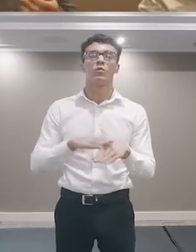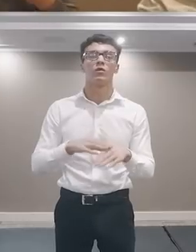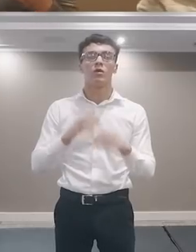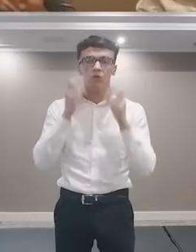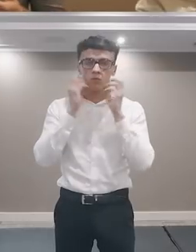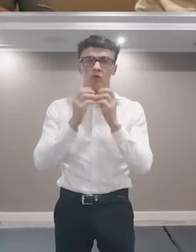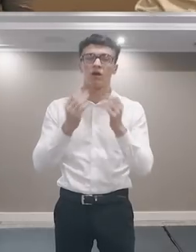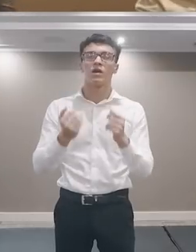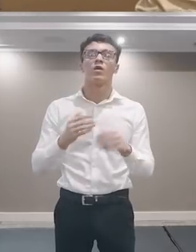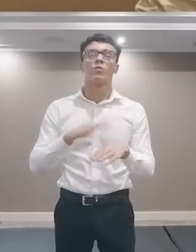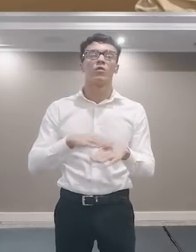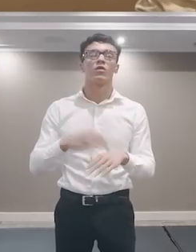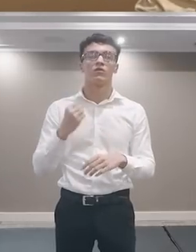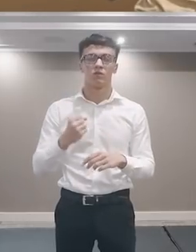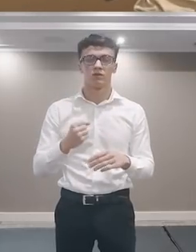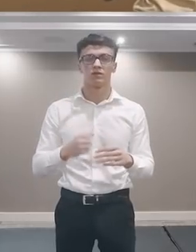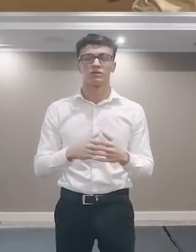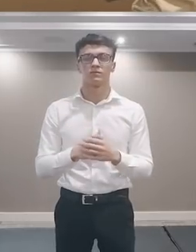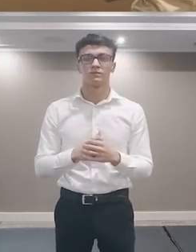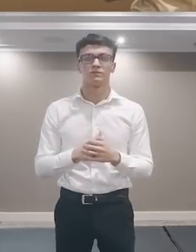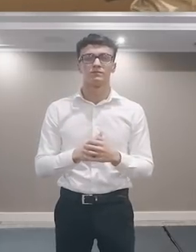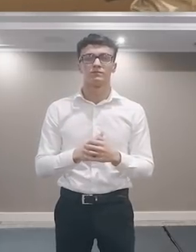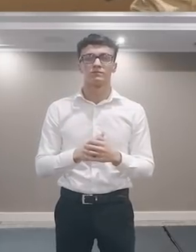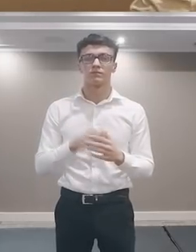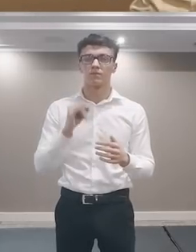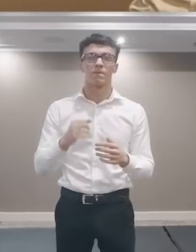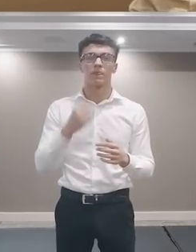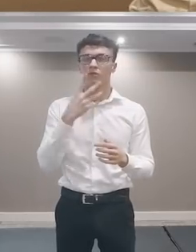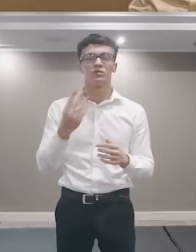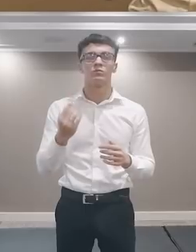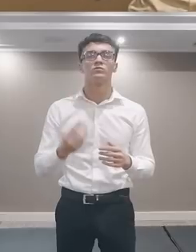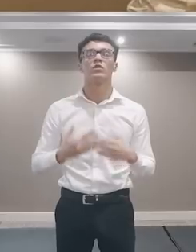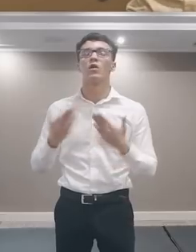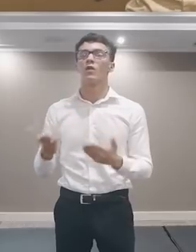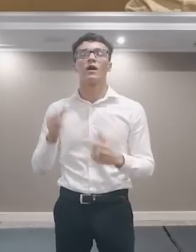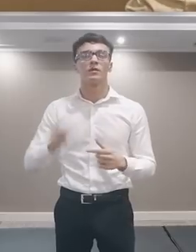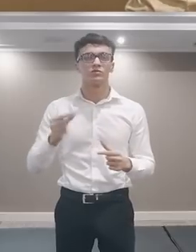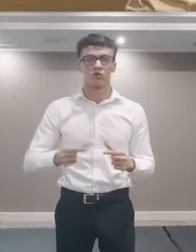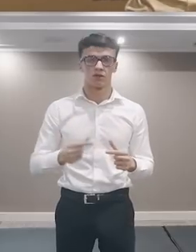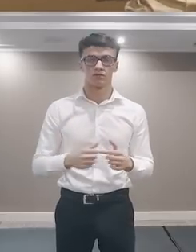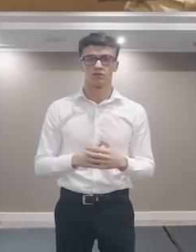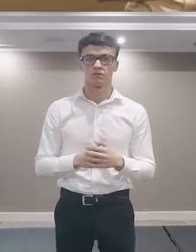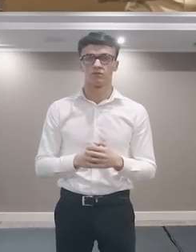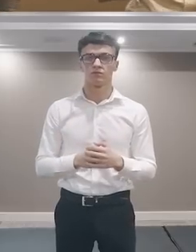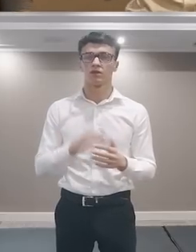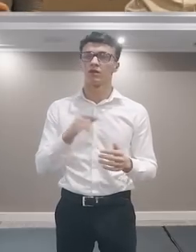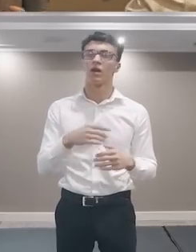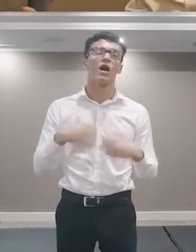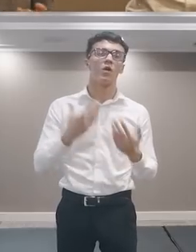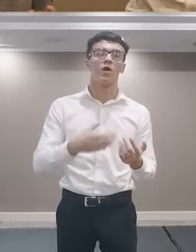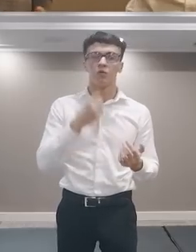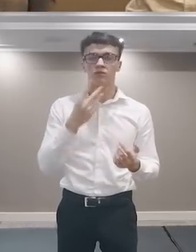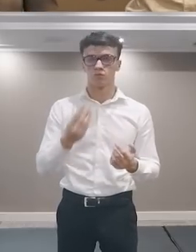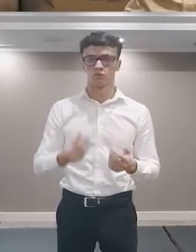porqué muy fuerte a él le encanta ayudar a las personas es lo que le hace a él ser mejor persona no